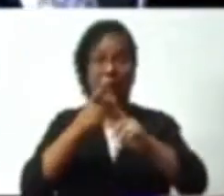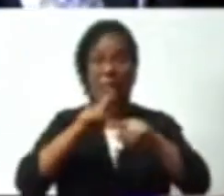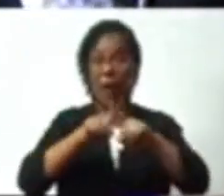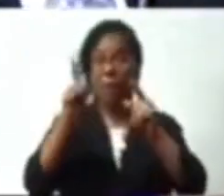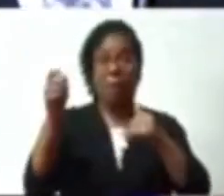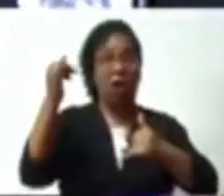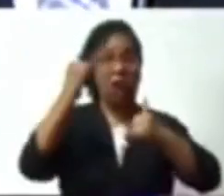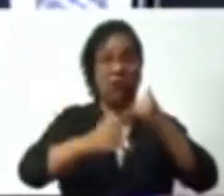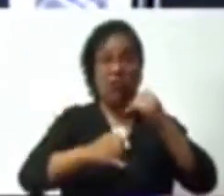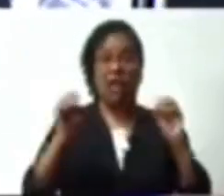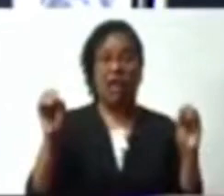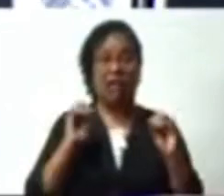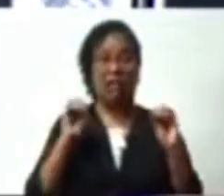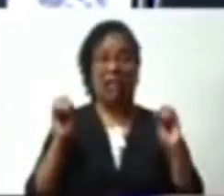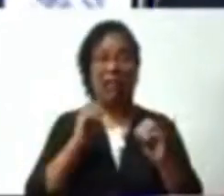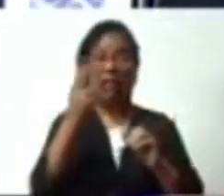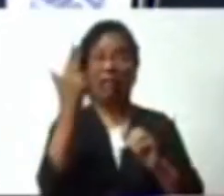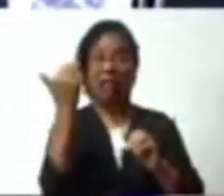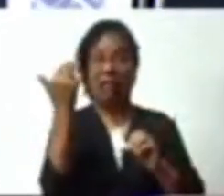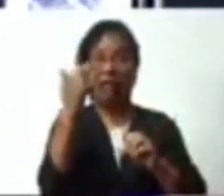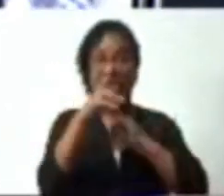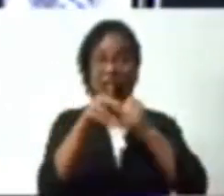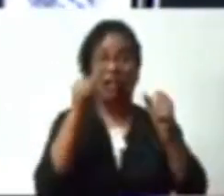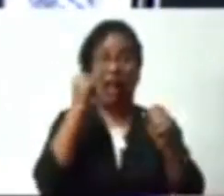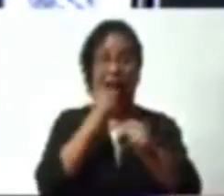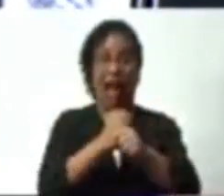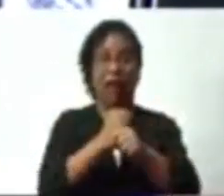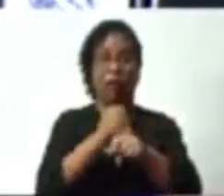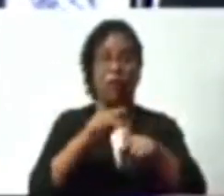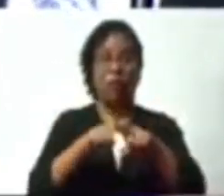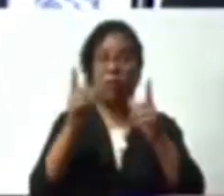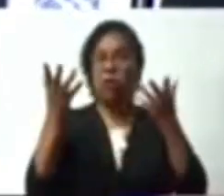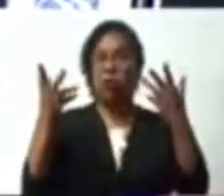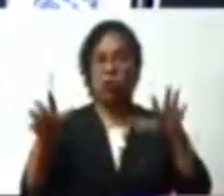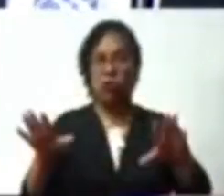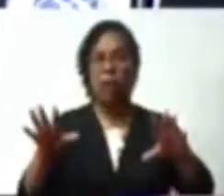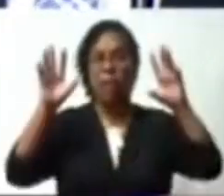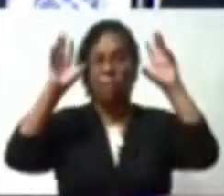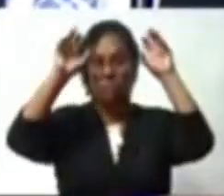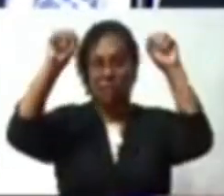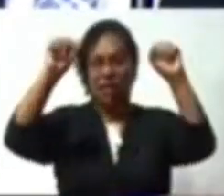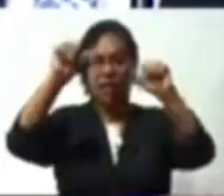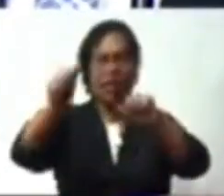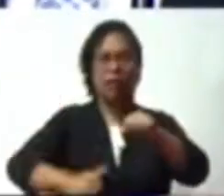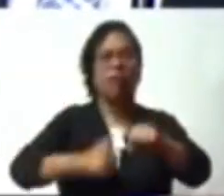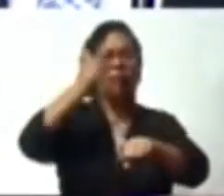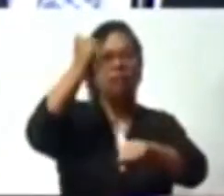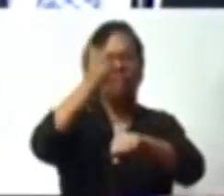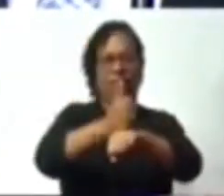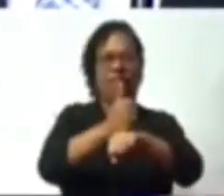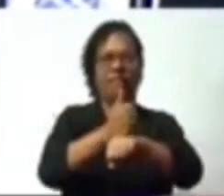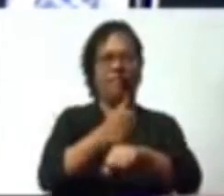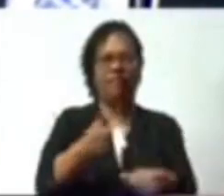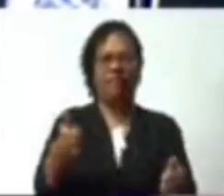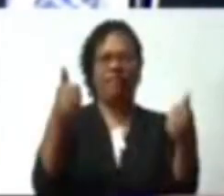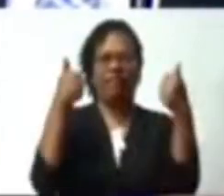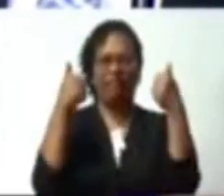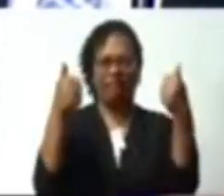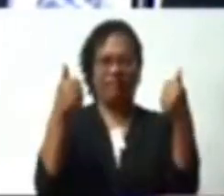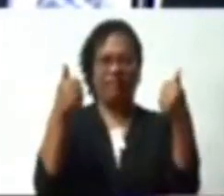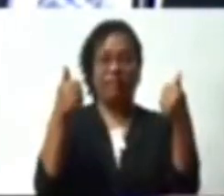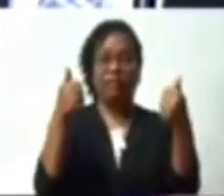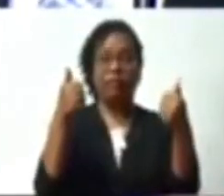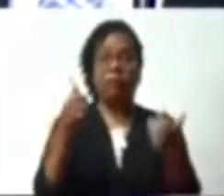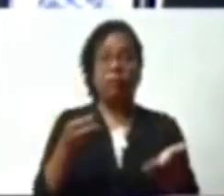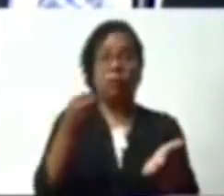terminó en 13 años. Se le agregaron 18 aulas más y allí se hizo una inversión alrededor de 100